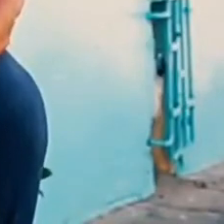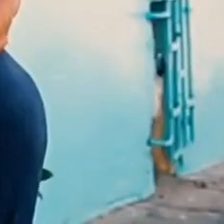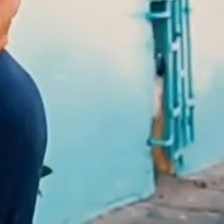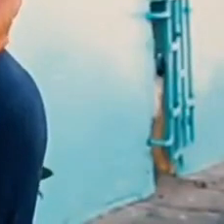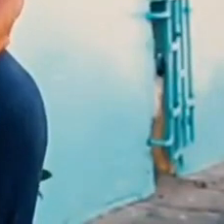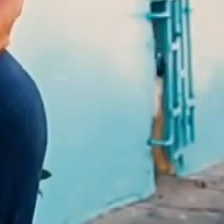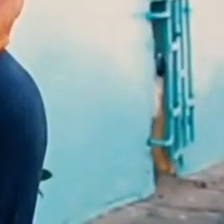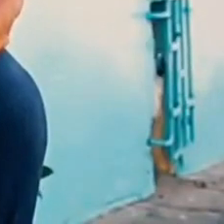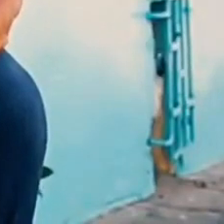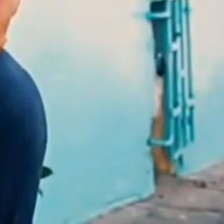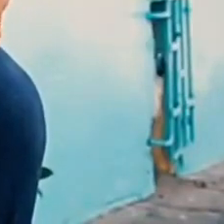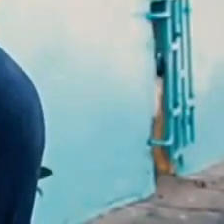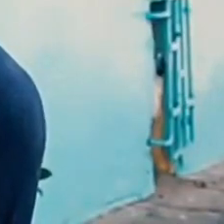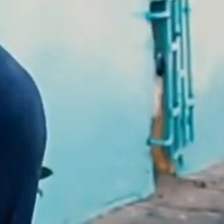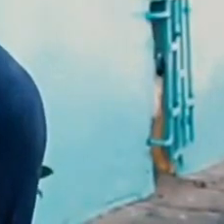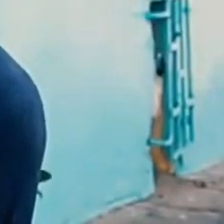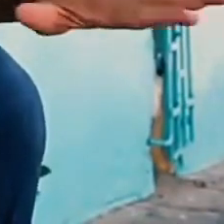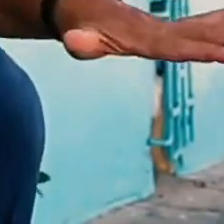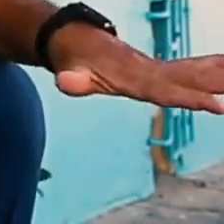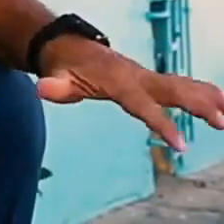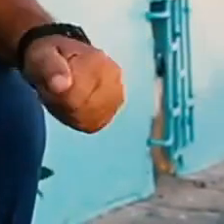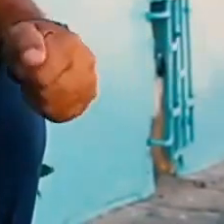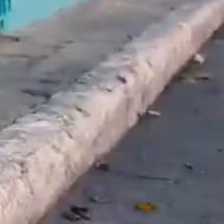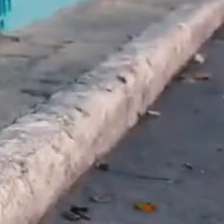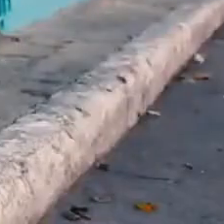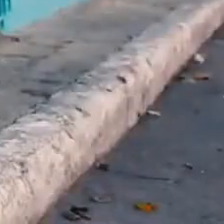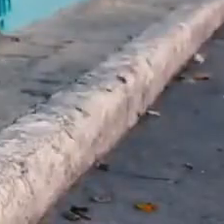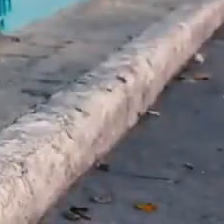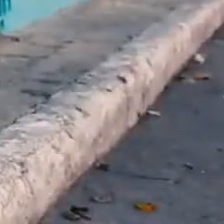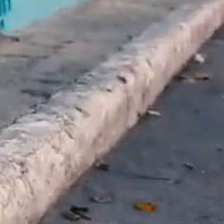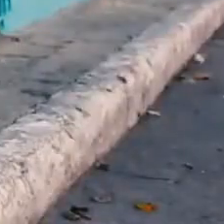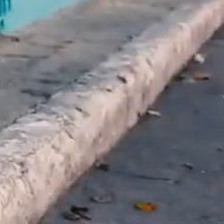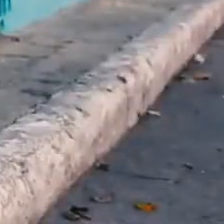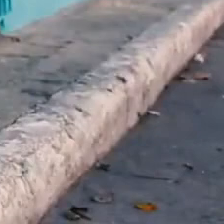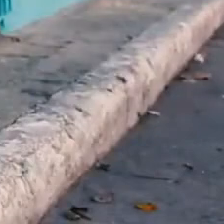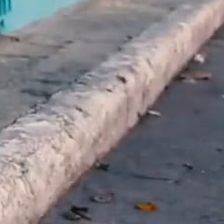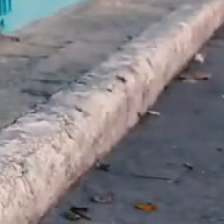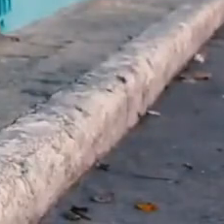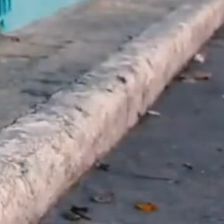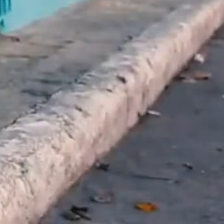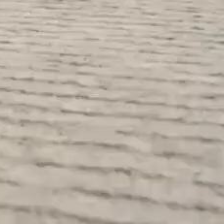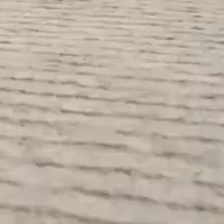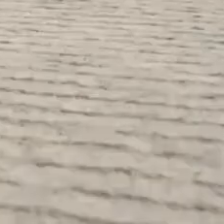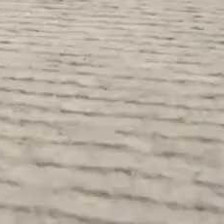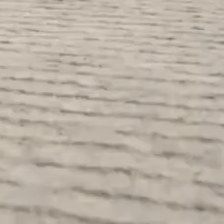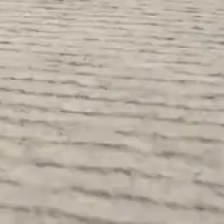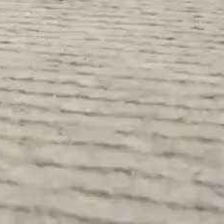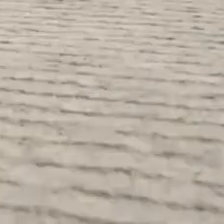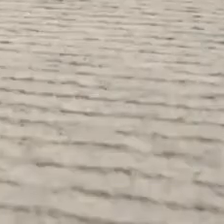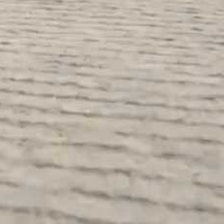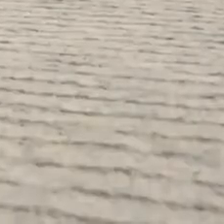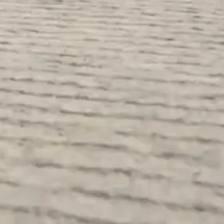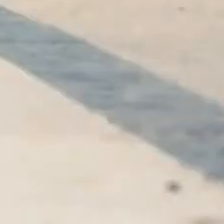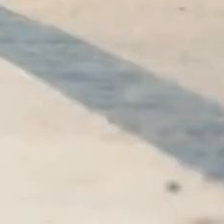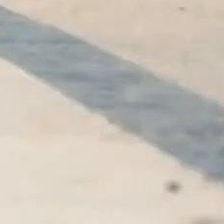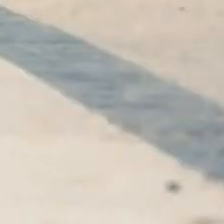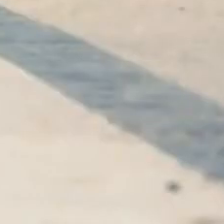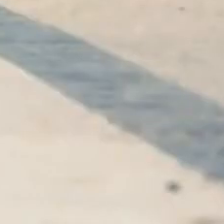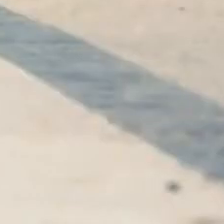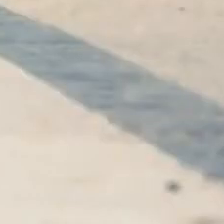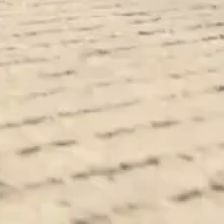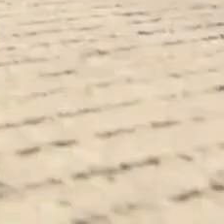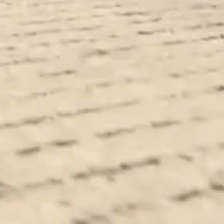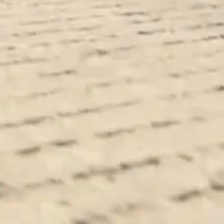negativa fue completamente exterminada. Ahora es pura felicidad para los moradores. Los habitantes de estos barrios